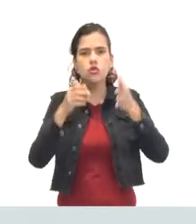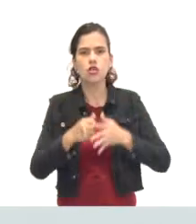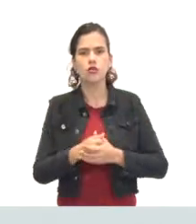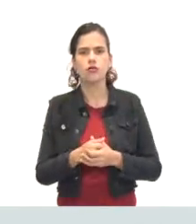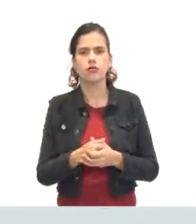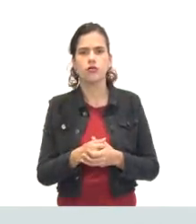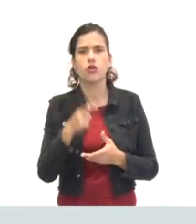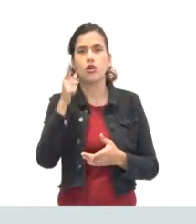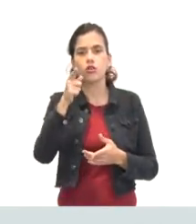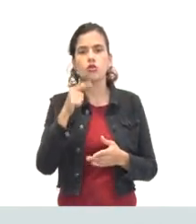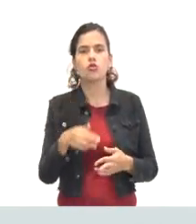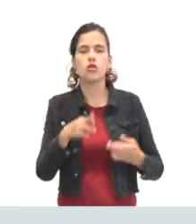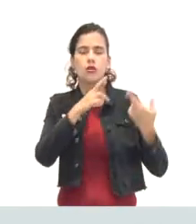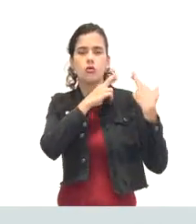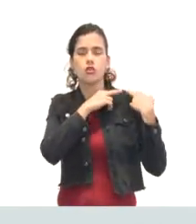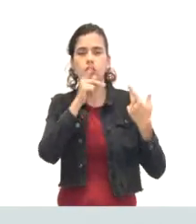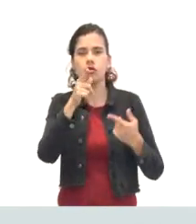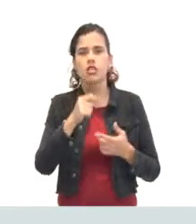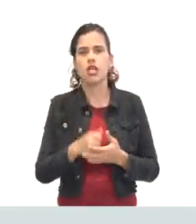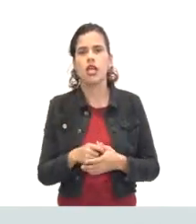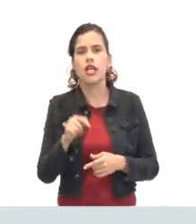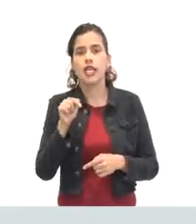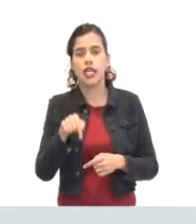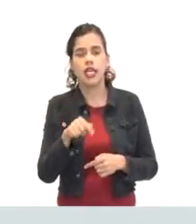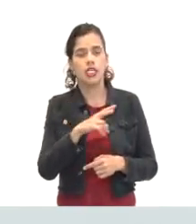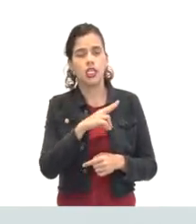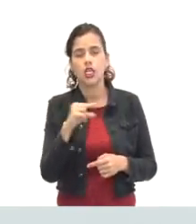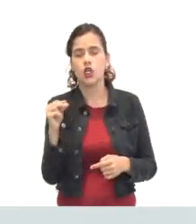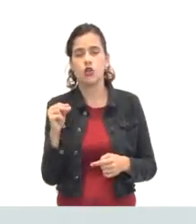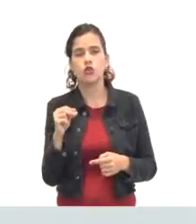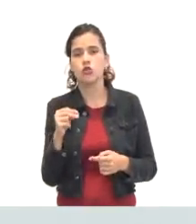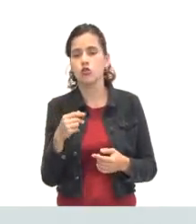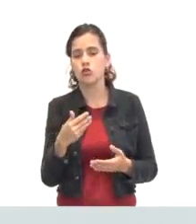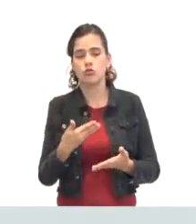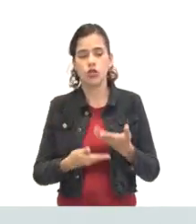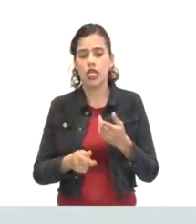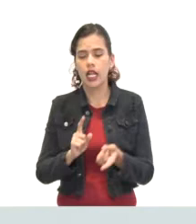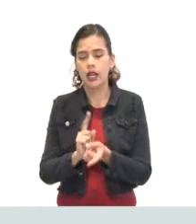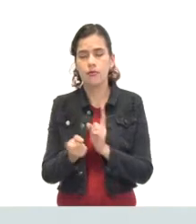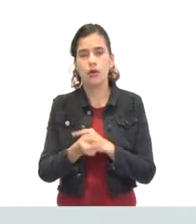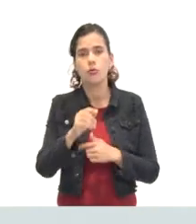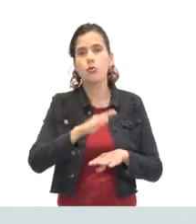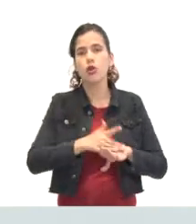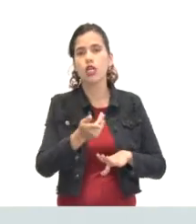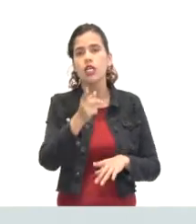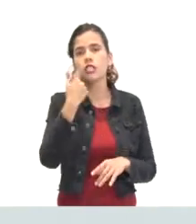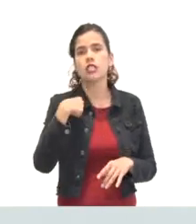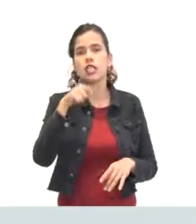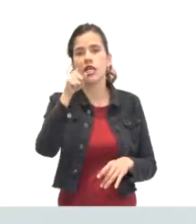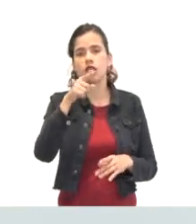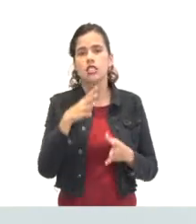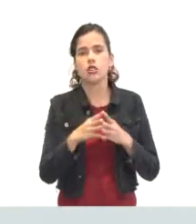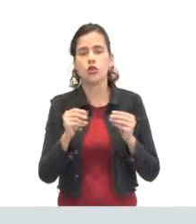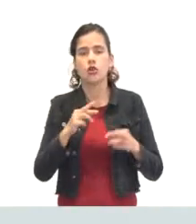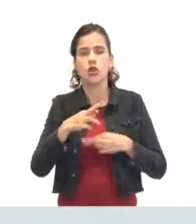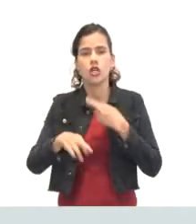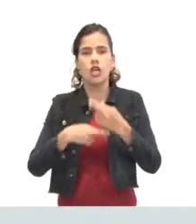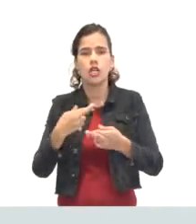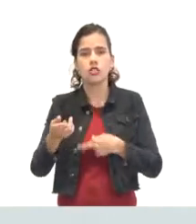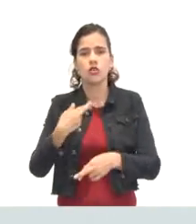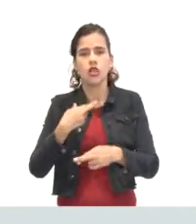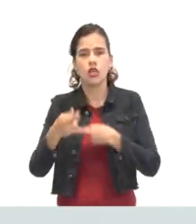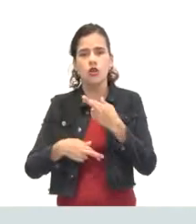sus responsabilidades, que estas no son negociables porque él debe cumplir con todo lo relacionado a sus